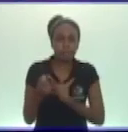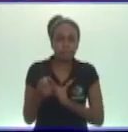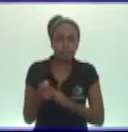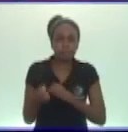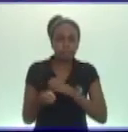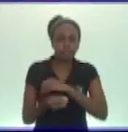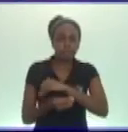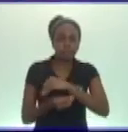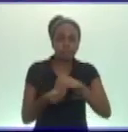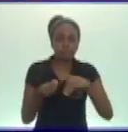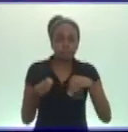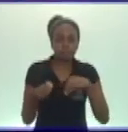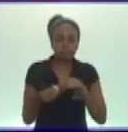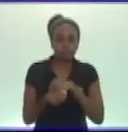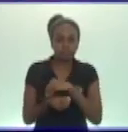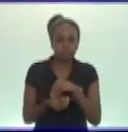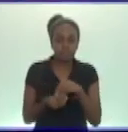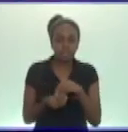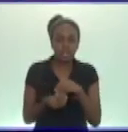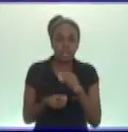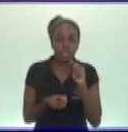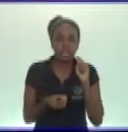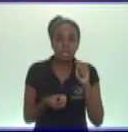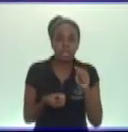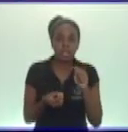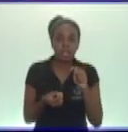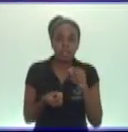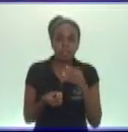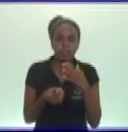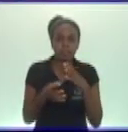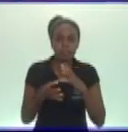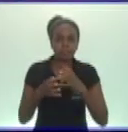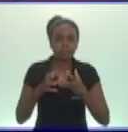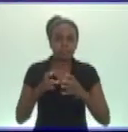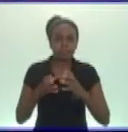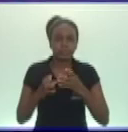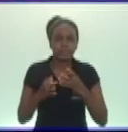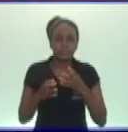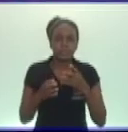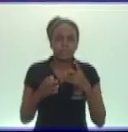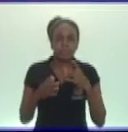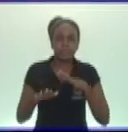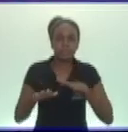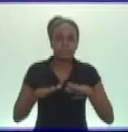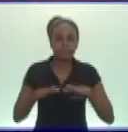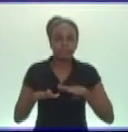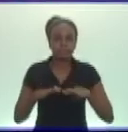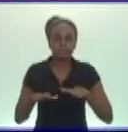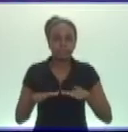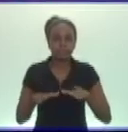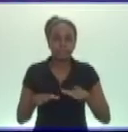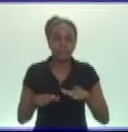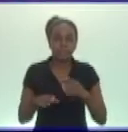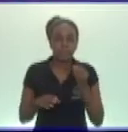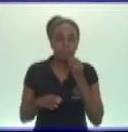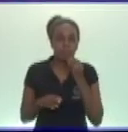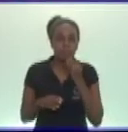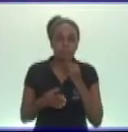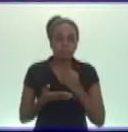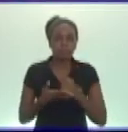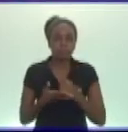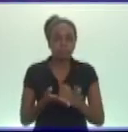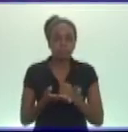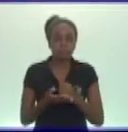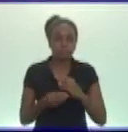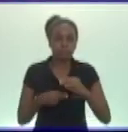constantes transformaciones y que para ello de alguna manera también tenemos que estar preparados para poderla enfrentar, que la vida es un regalo